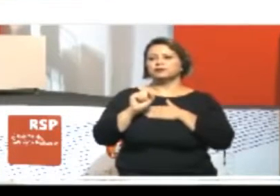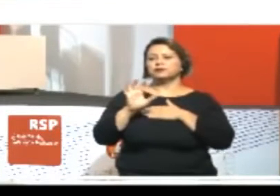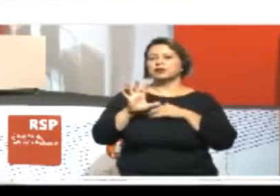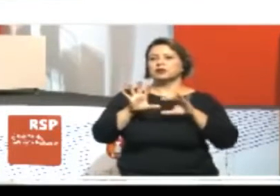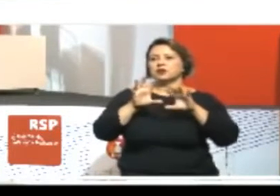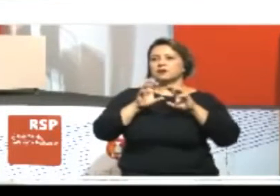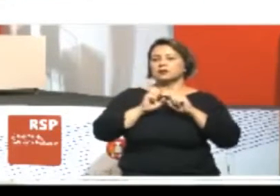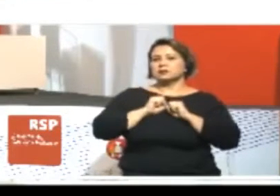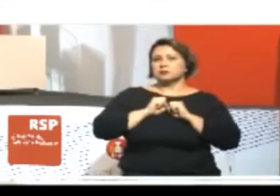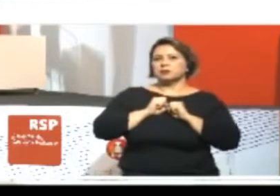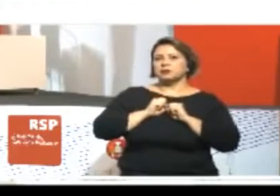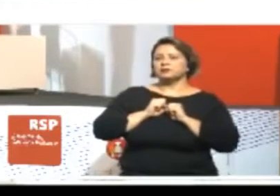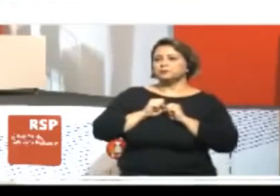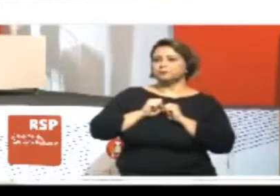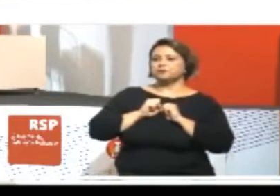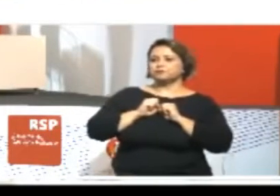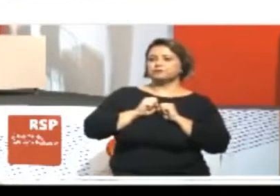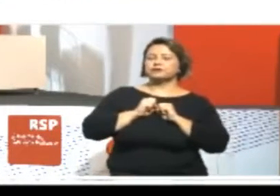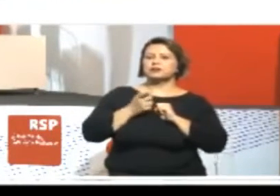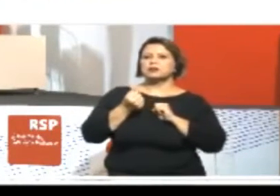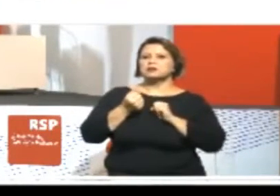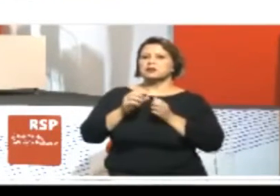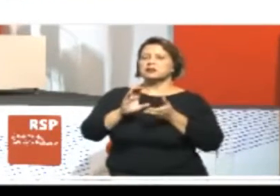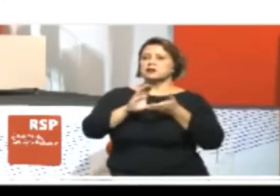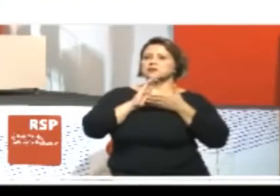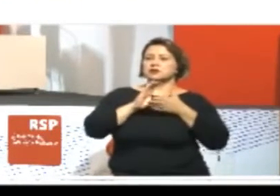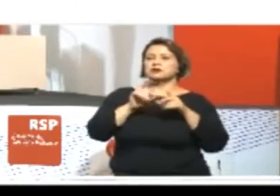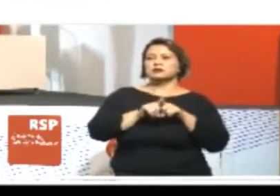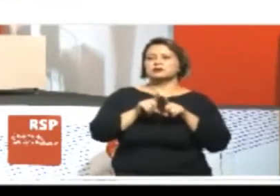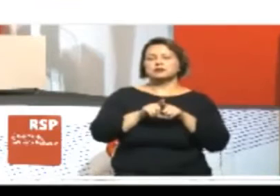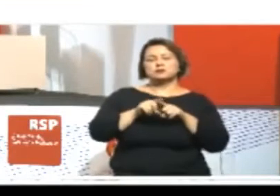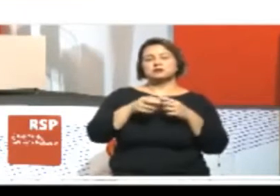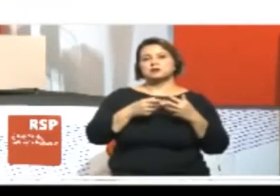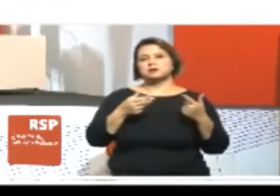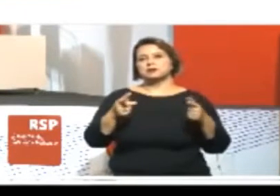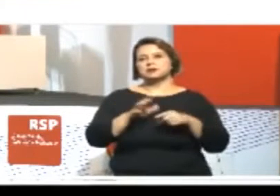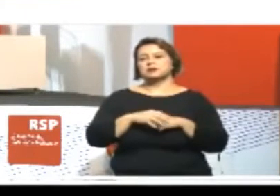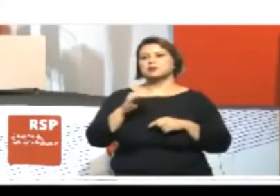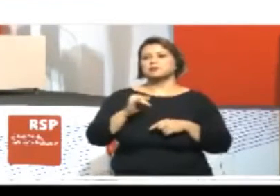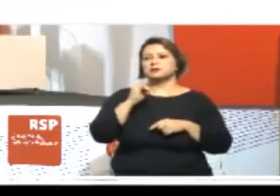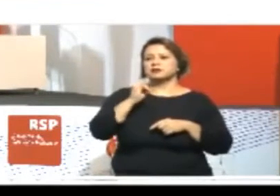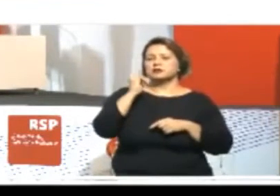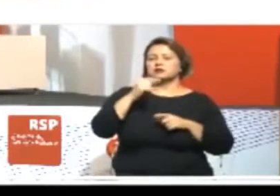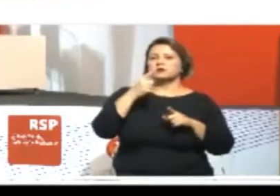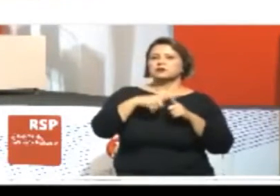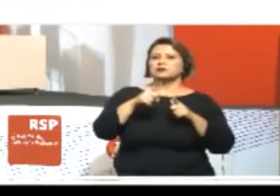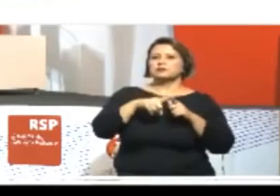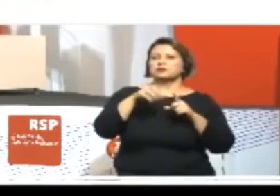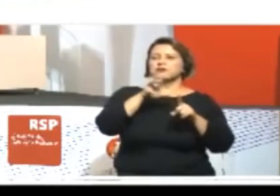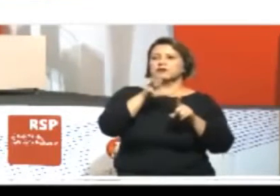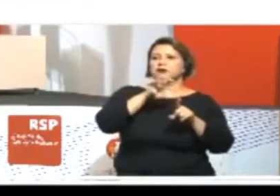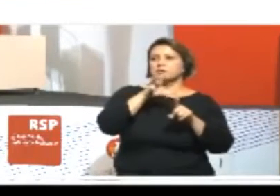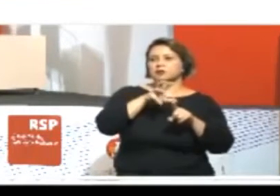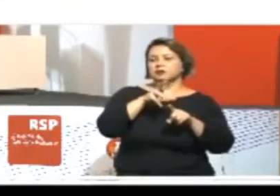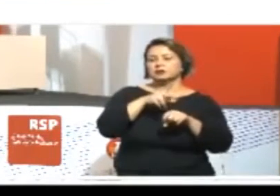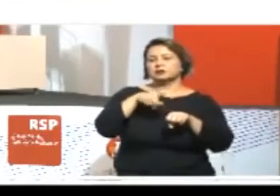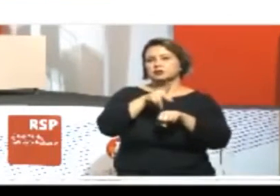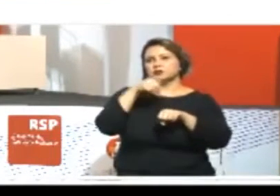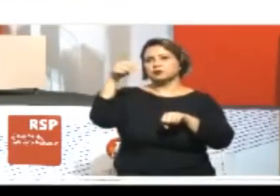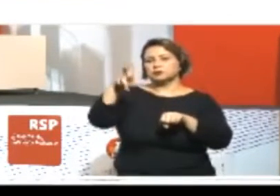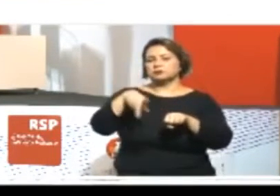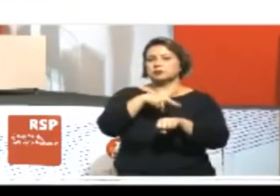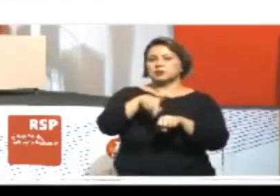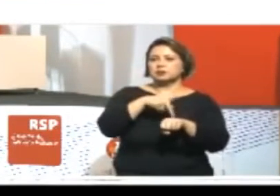reciban regalías, y factores internos, externos también, si se tiene ayuda internacional, si hay ONGs trabajándose